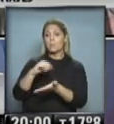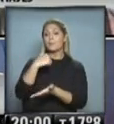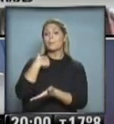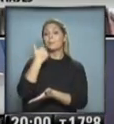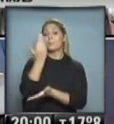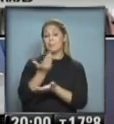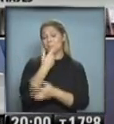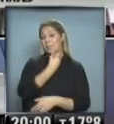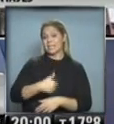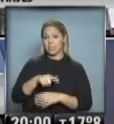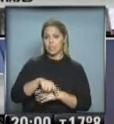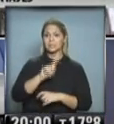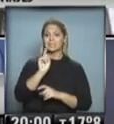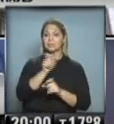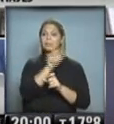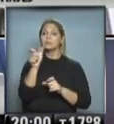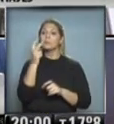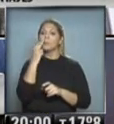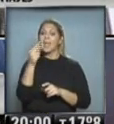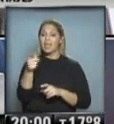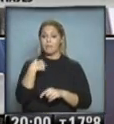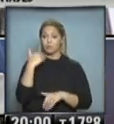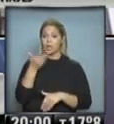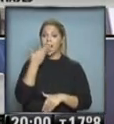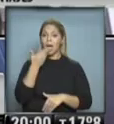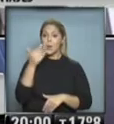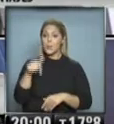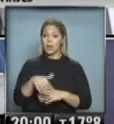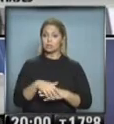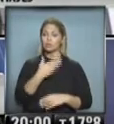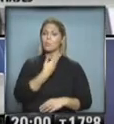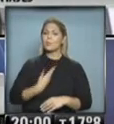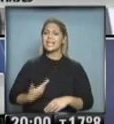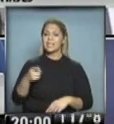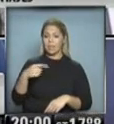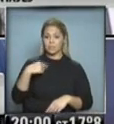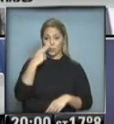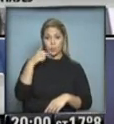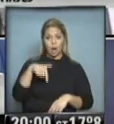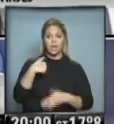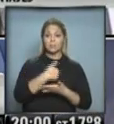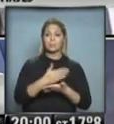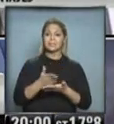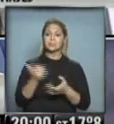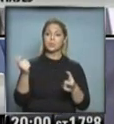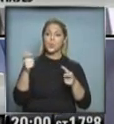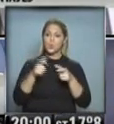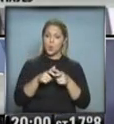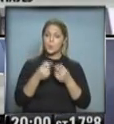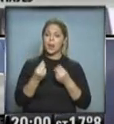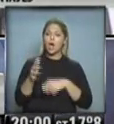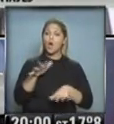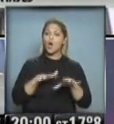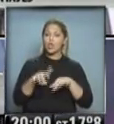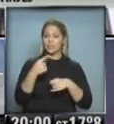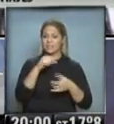Del otro lado, la palabra de Evo Morales, presidente de Bolivia, participando de esta reunión de